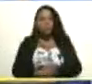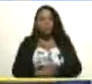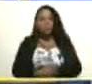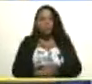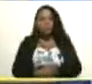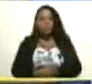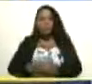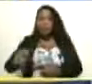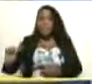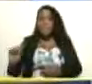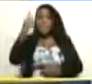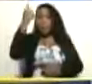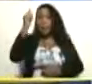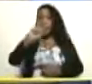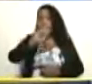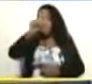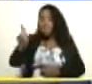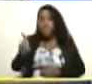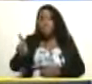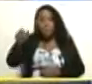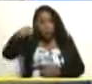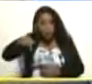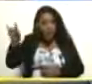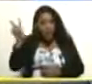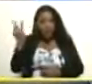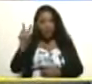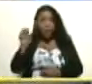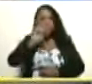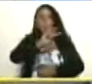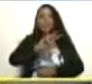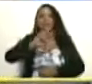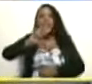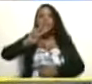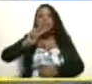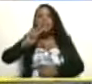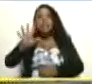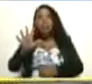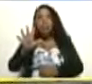El primer referéndum de la historia de Venezuela, 25 de